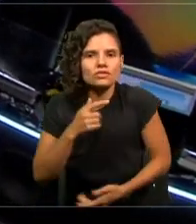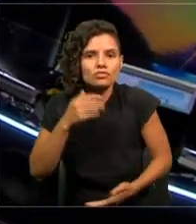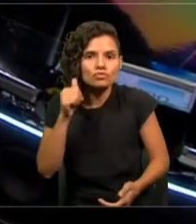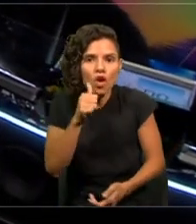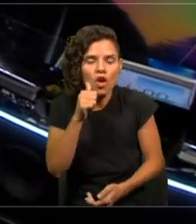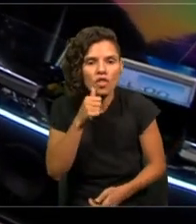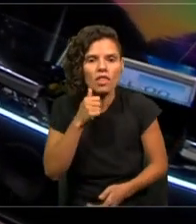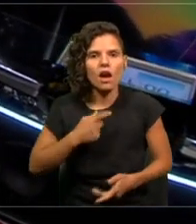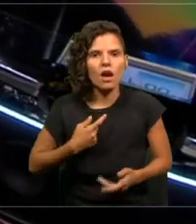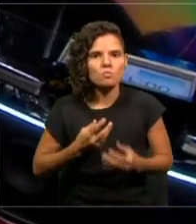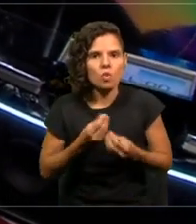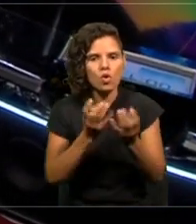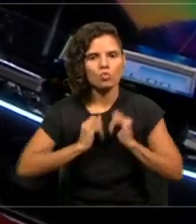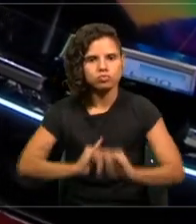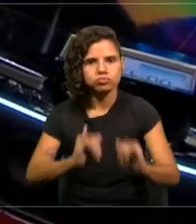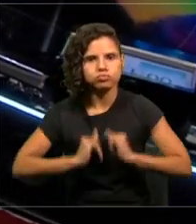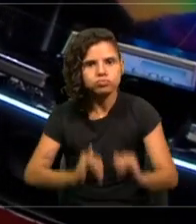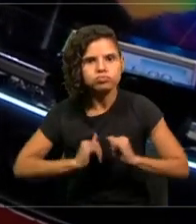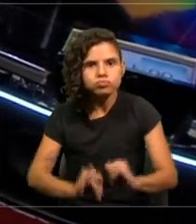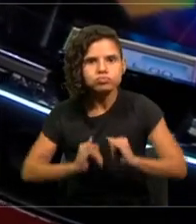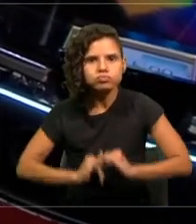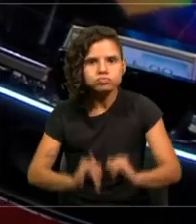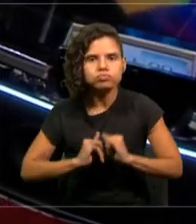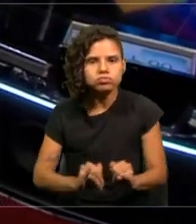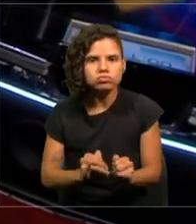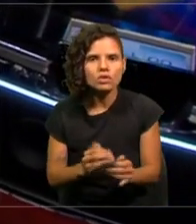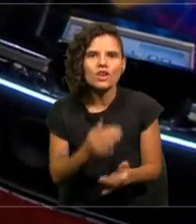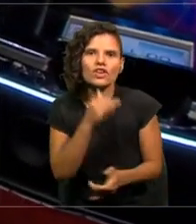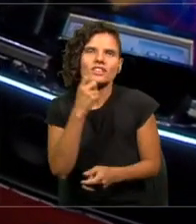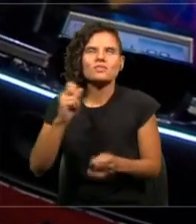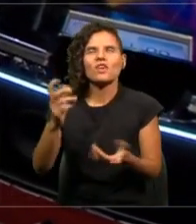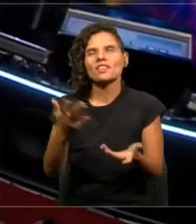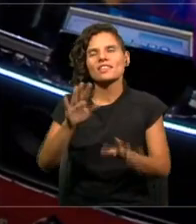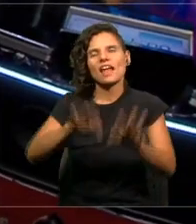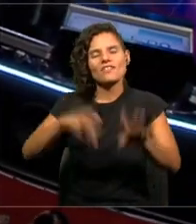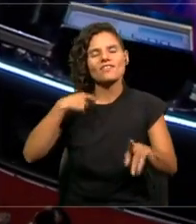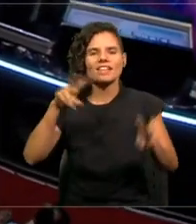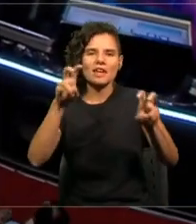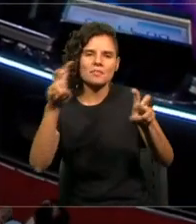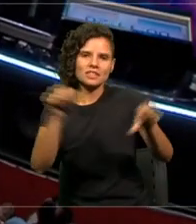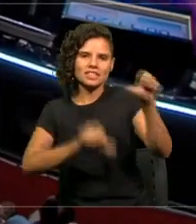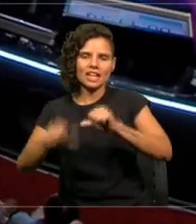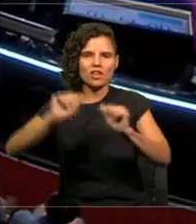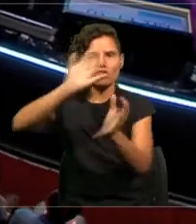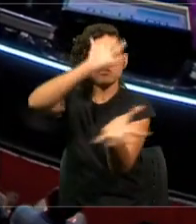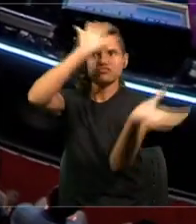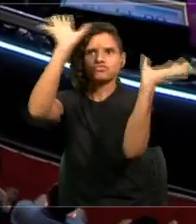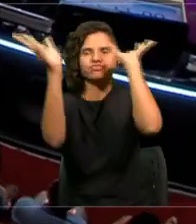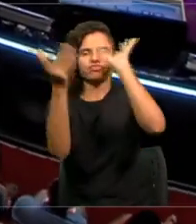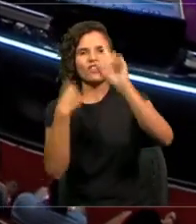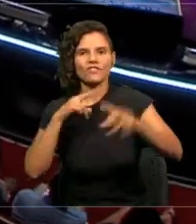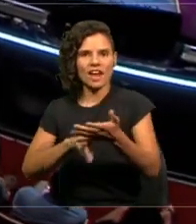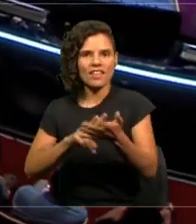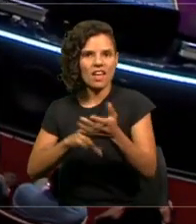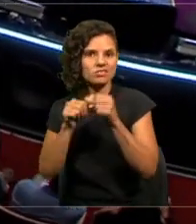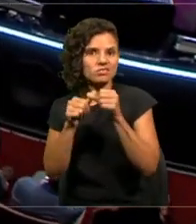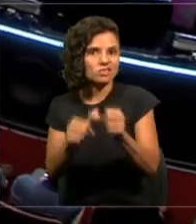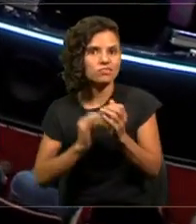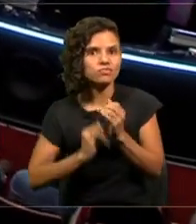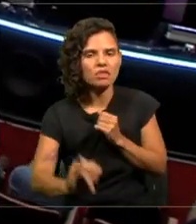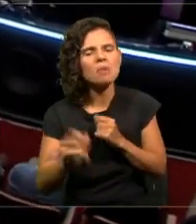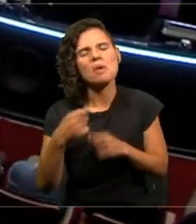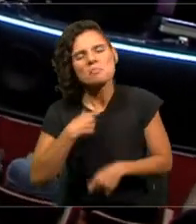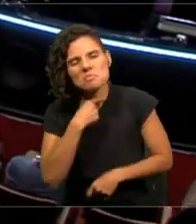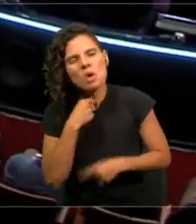entonces no sé si el universo será habrá que discutirlo en términos científico si el universo infinito no pero no me gusta esta imagen